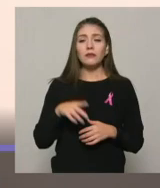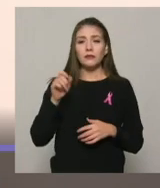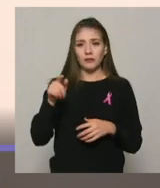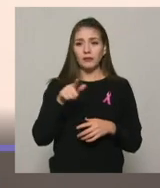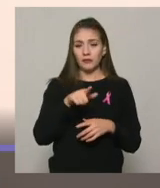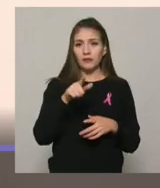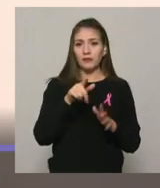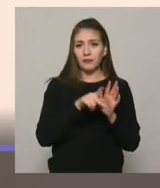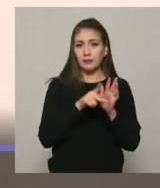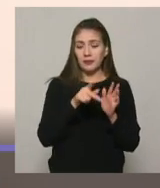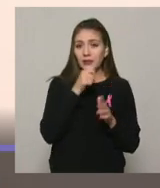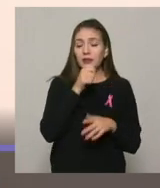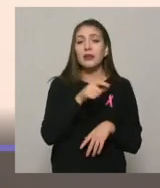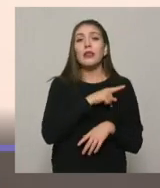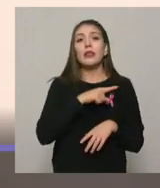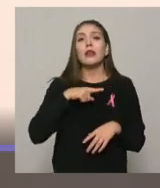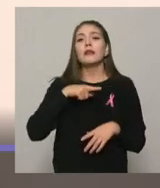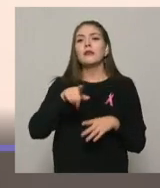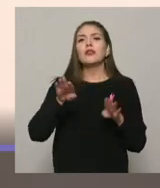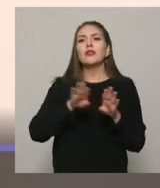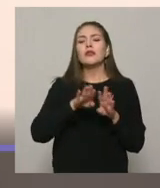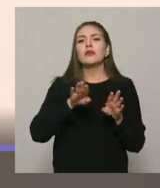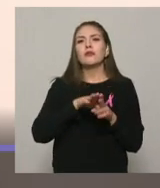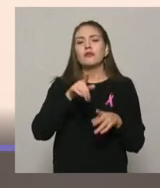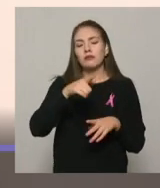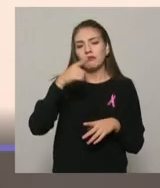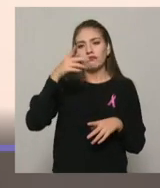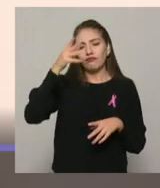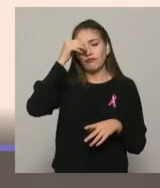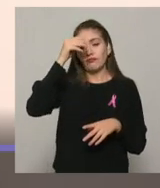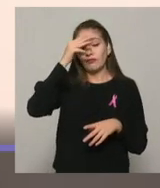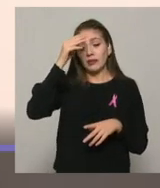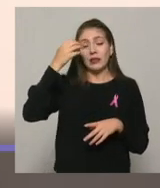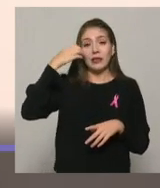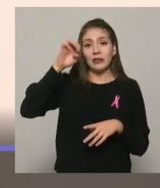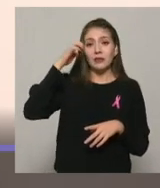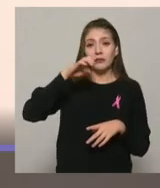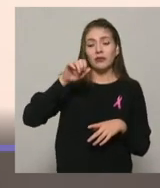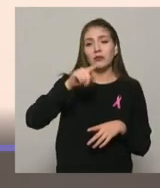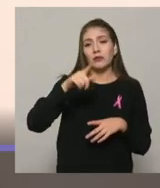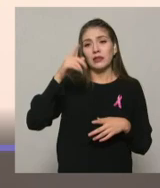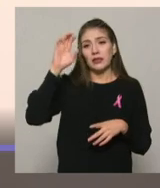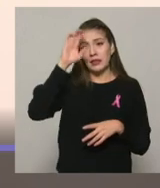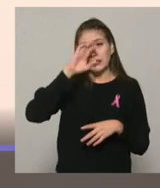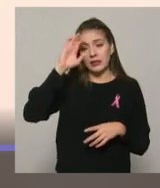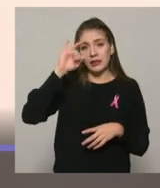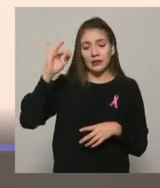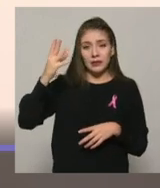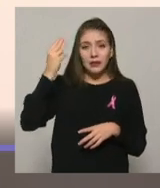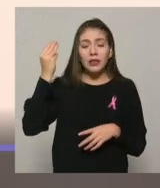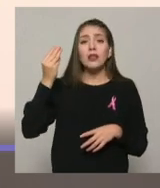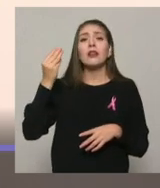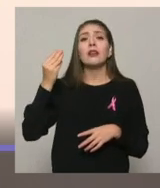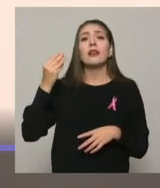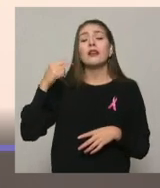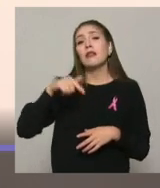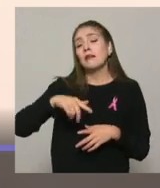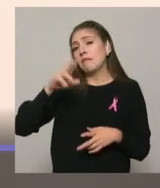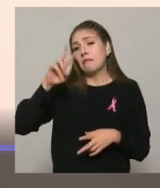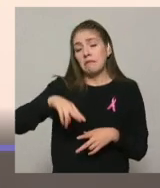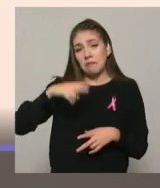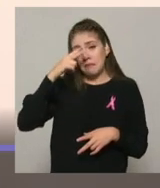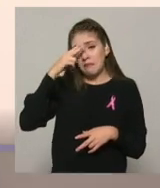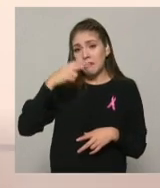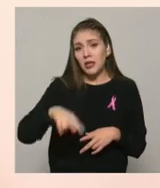en políticas públicas en el sector. Y la verdad es que México no va muy bien en esta materia, pero no solo por el